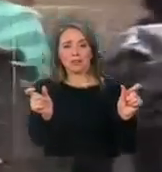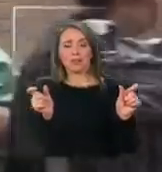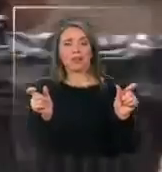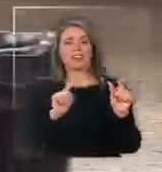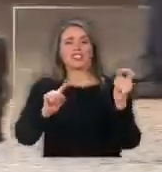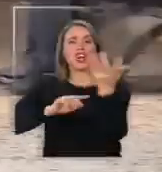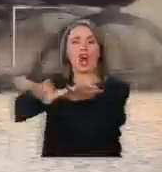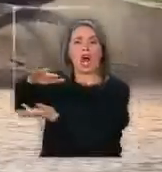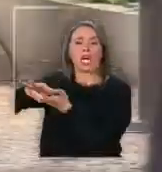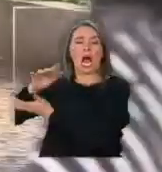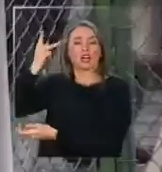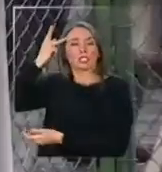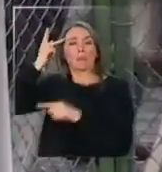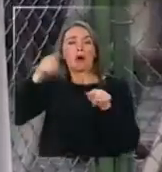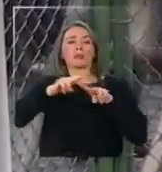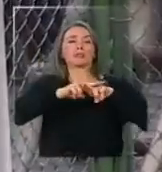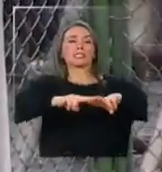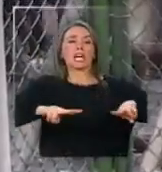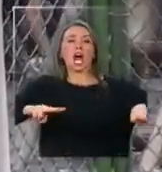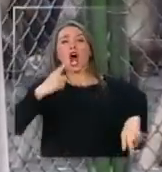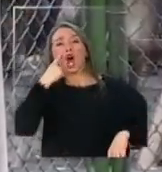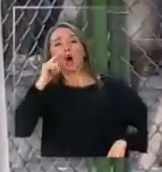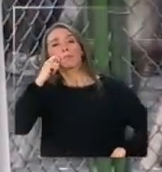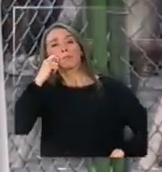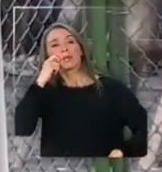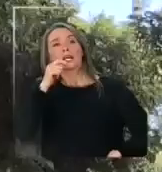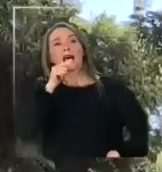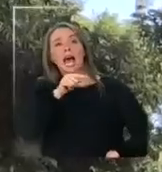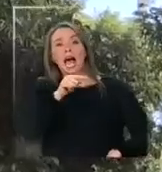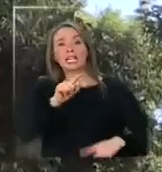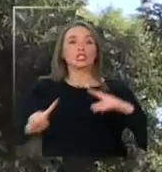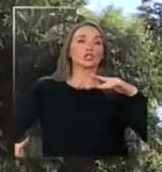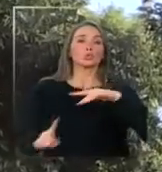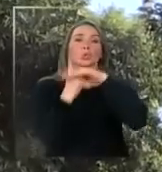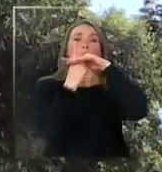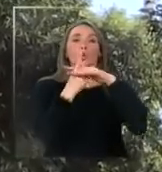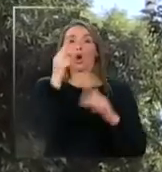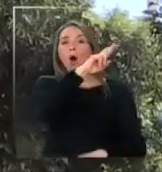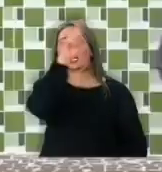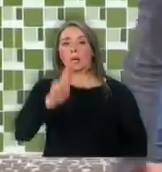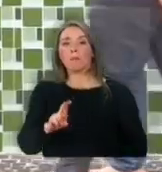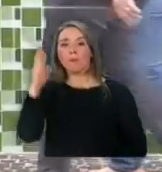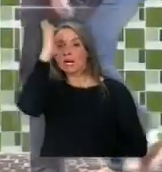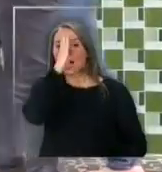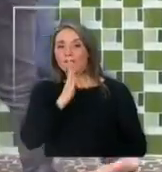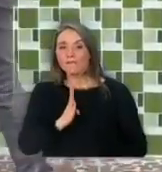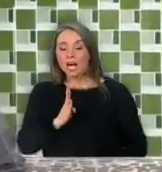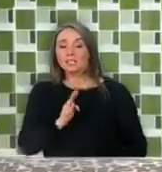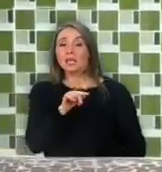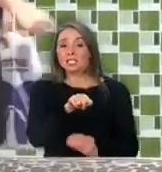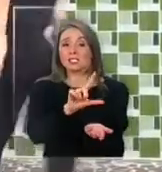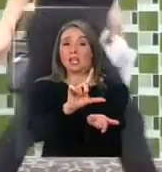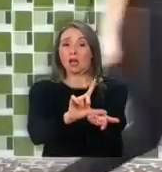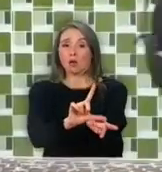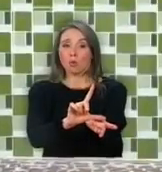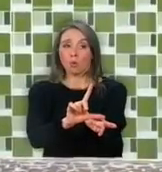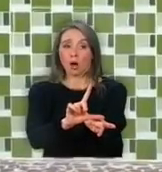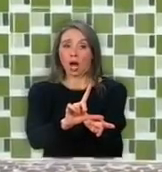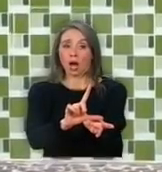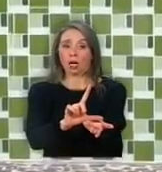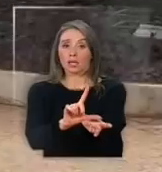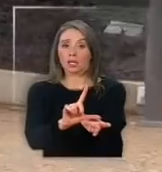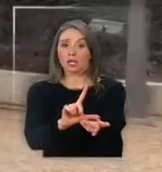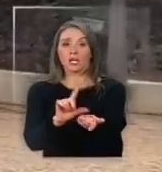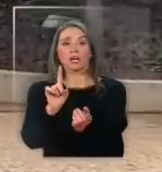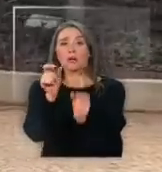del caos de Sao Paulo, conocida como la cuna de la República de Brasil. Un lugar, eso sí, donde no están